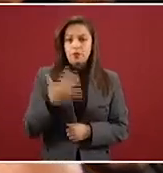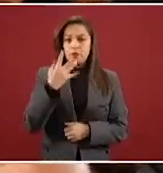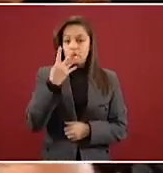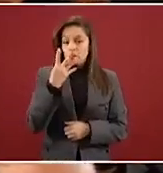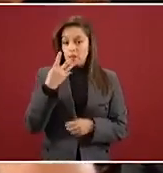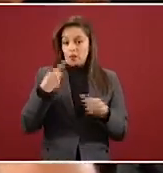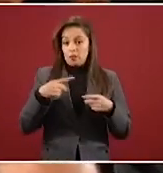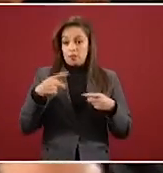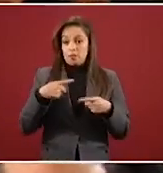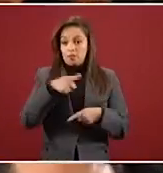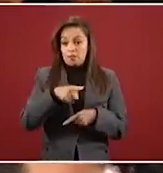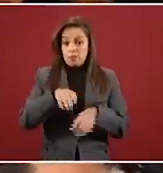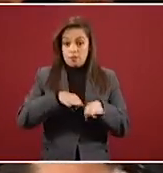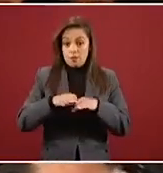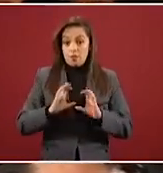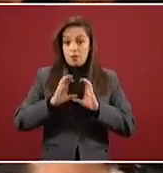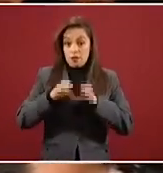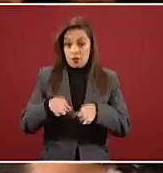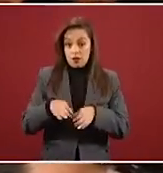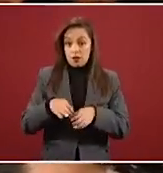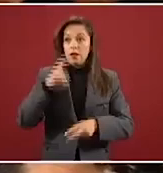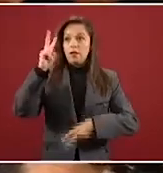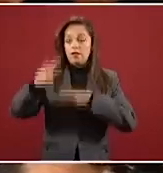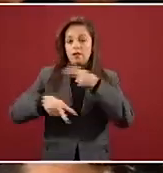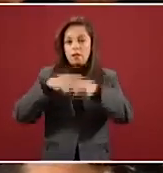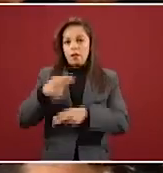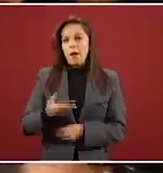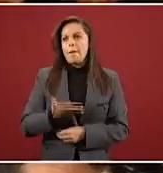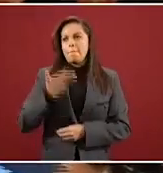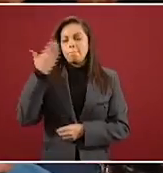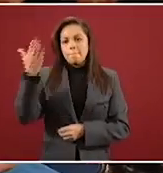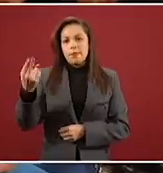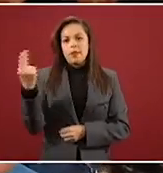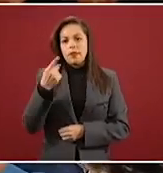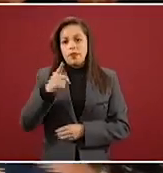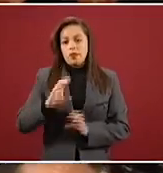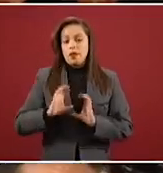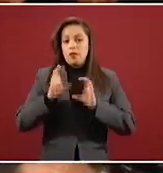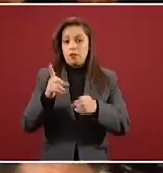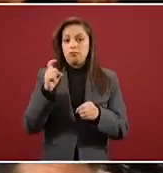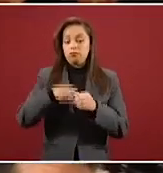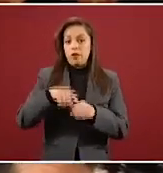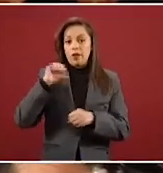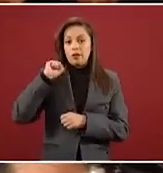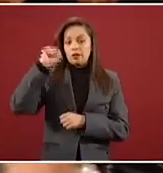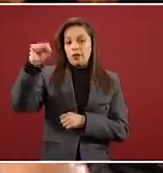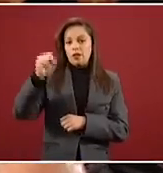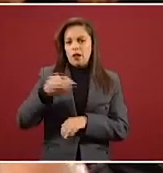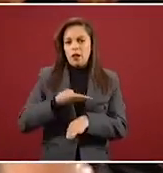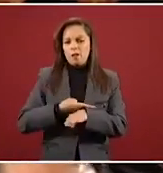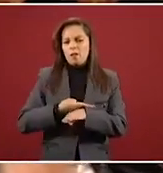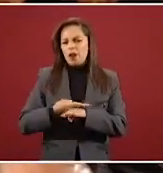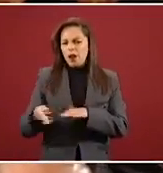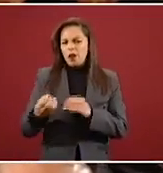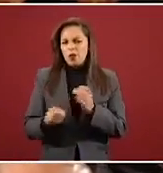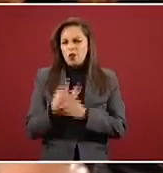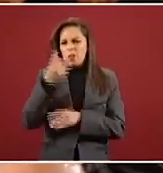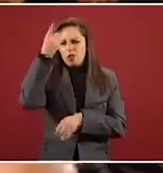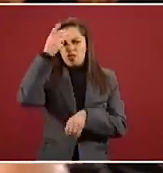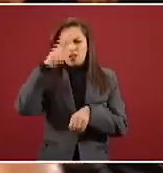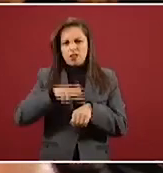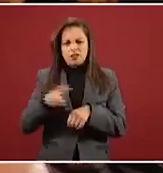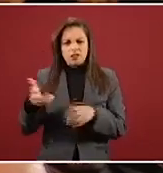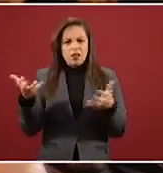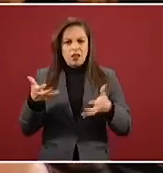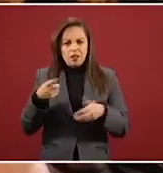han manifestado, llegan y les exigen que se afilien al sindicato blanco que está creando la nueva directora, que creó un sindicato blanco,